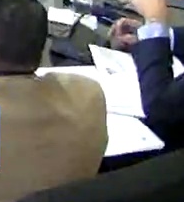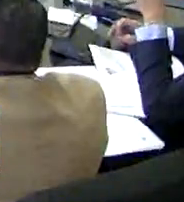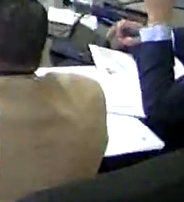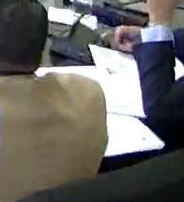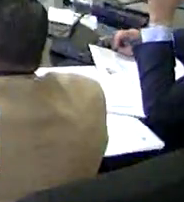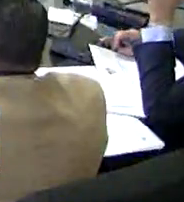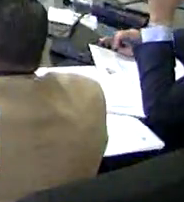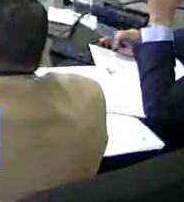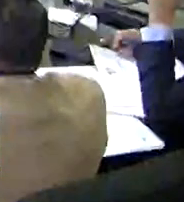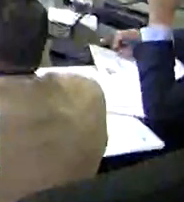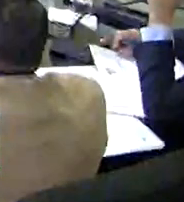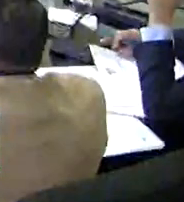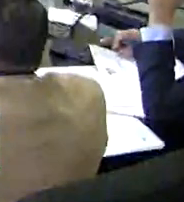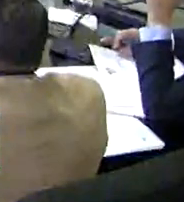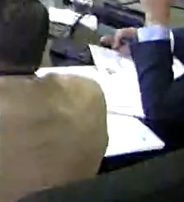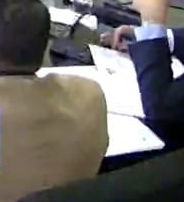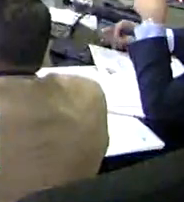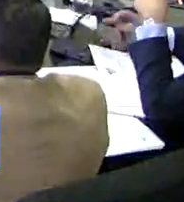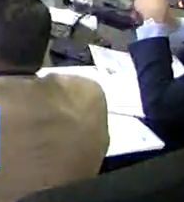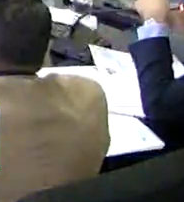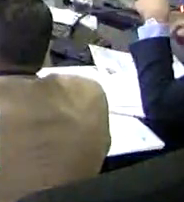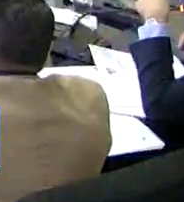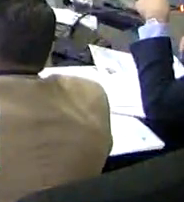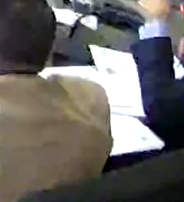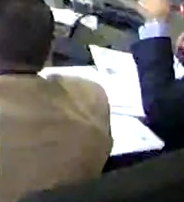Diputada Nadia, ¿ya no?